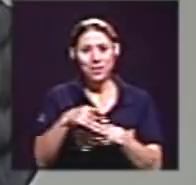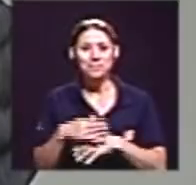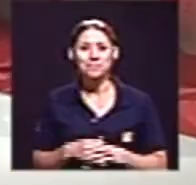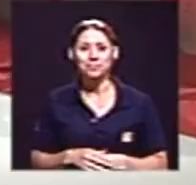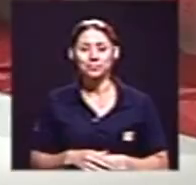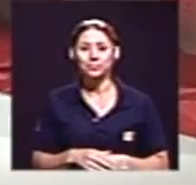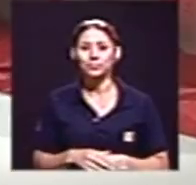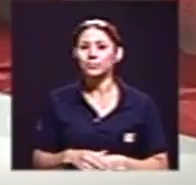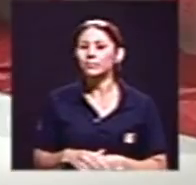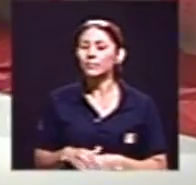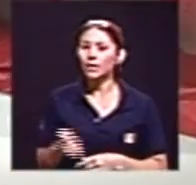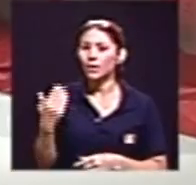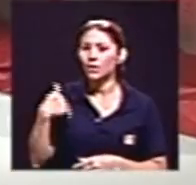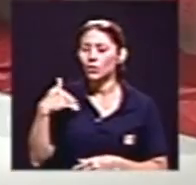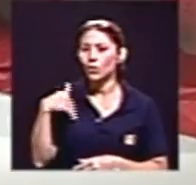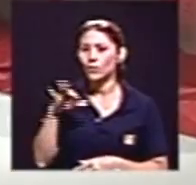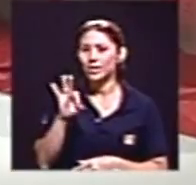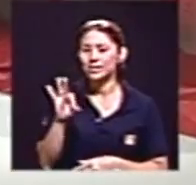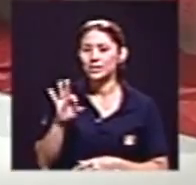Don Francisco,